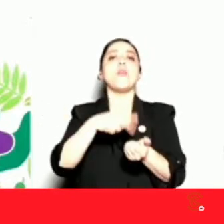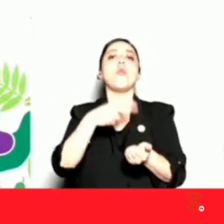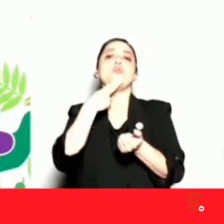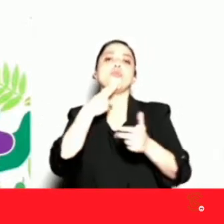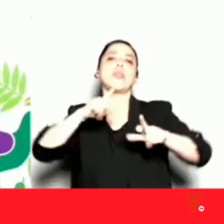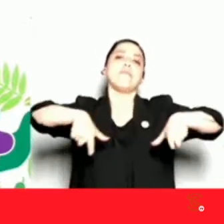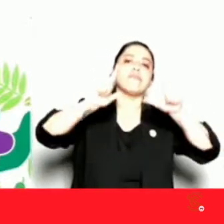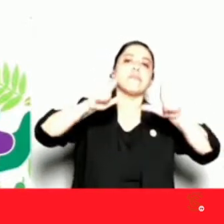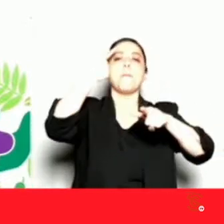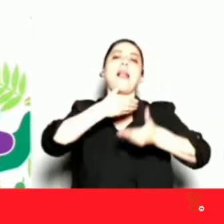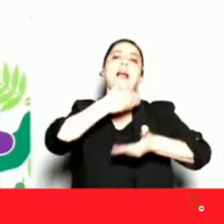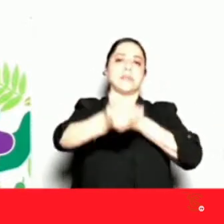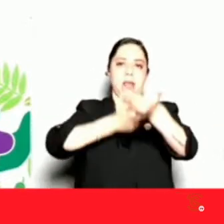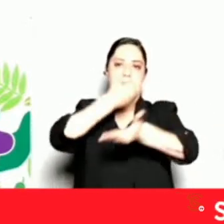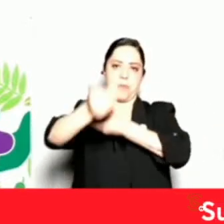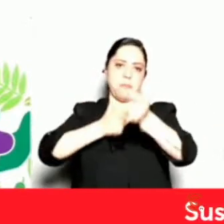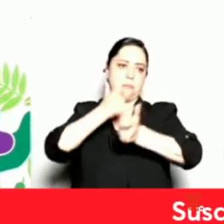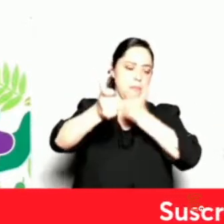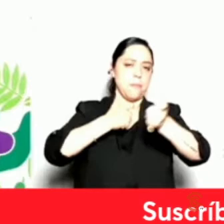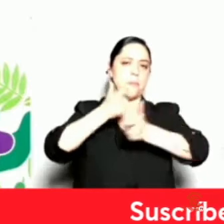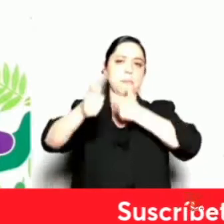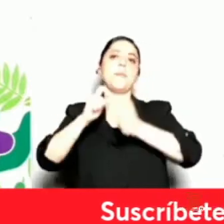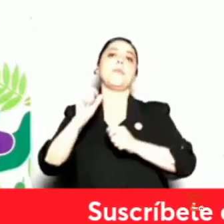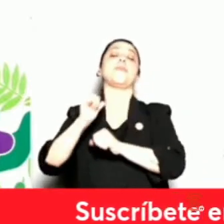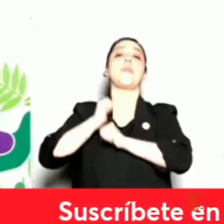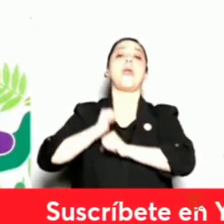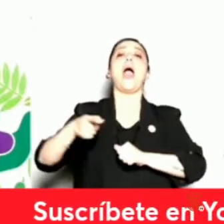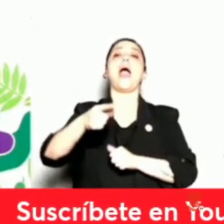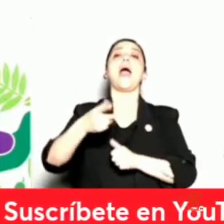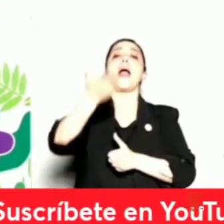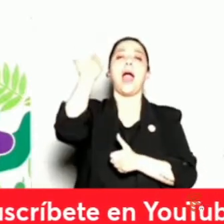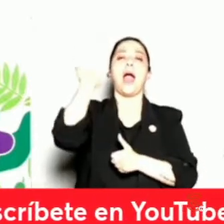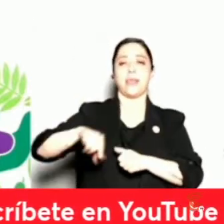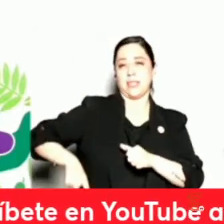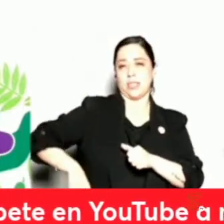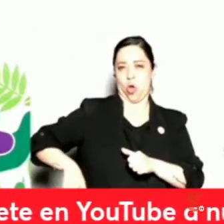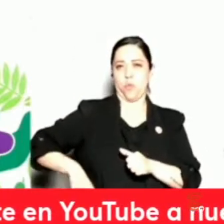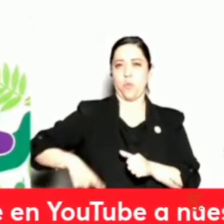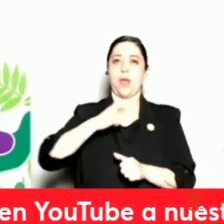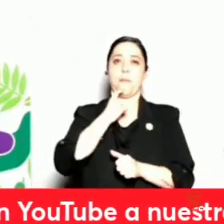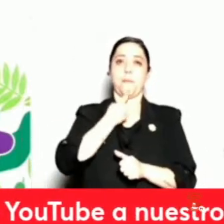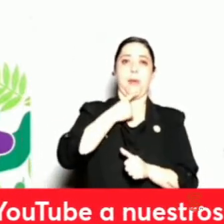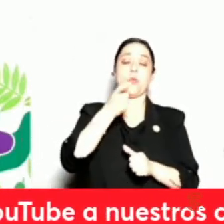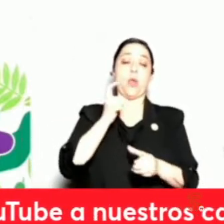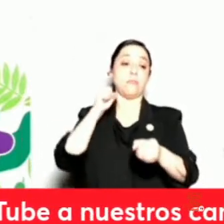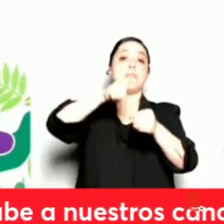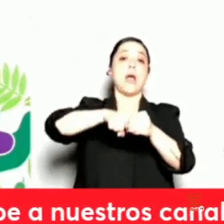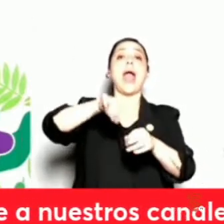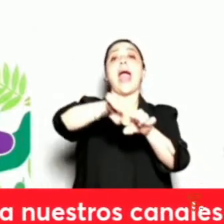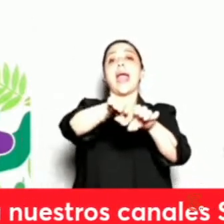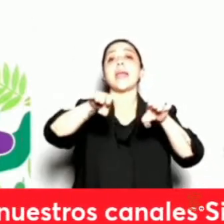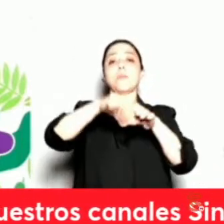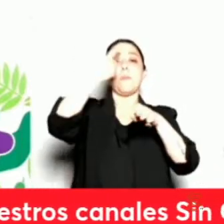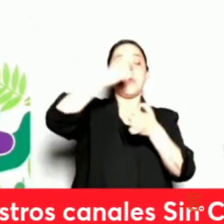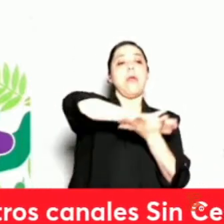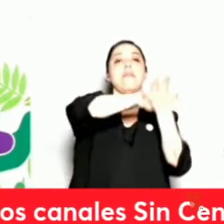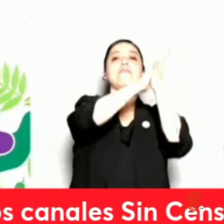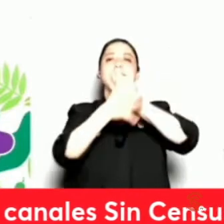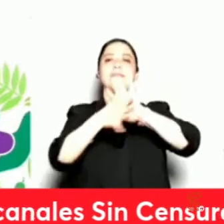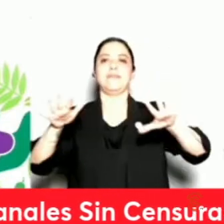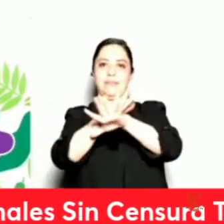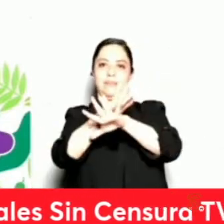servicios. Fue parte del equipo económico durante la etapa de transición de gobierno del presidente Andrés Manuel López Obrador, contribuyendo con la